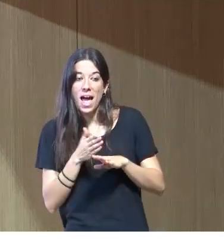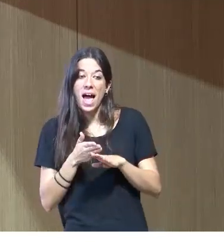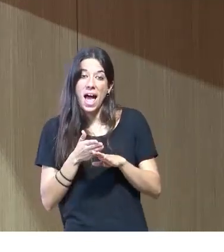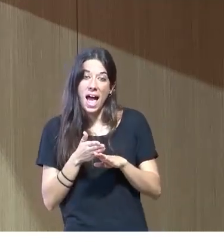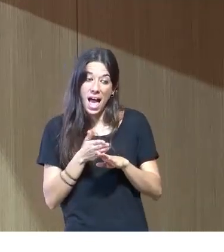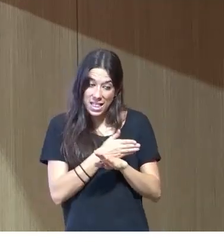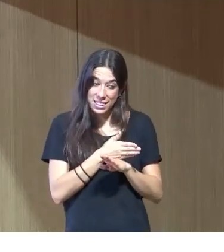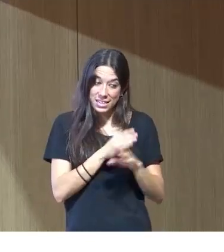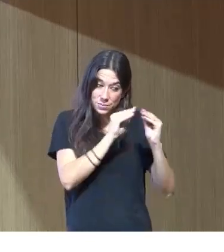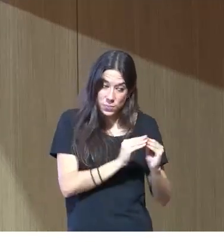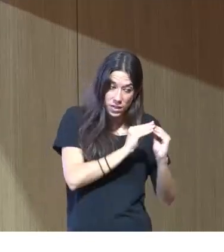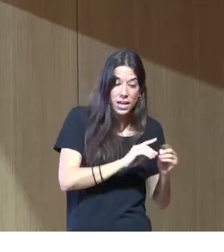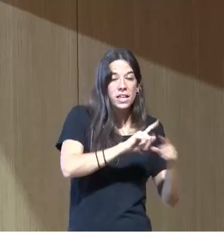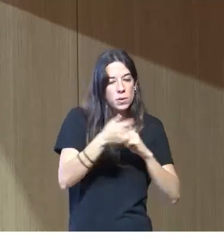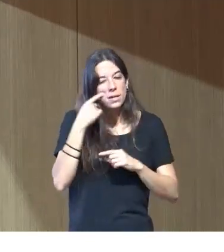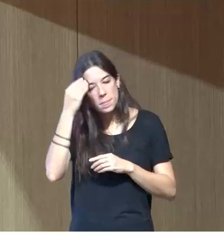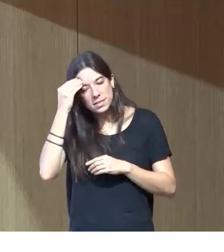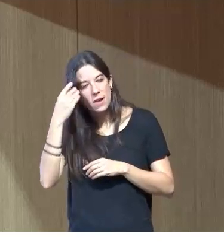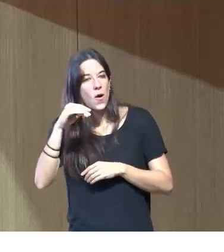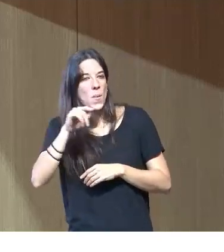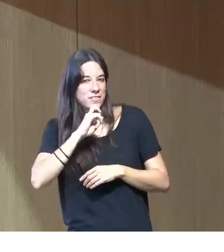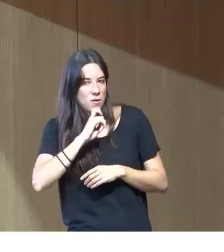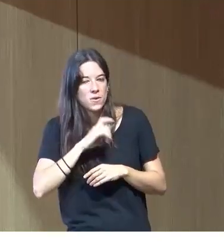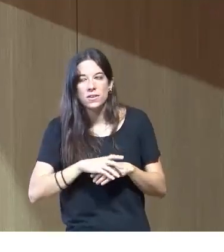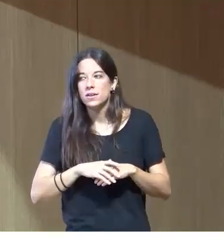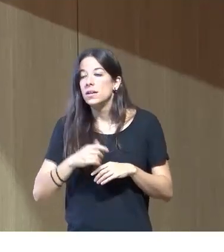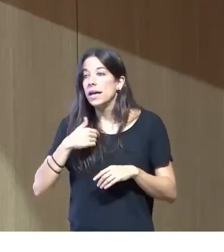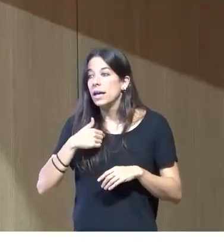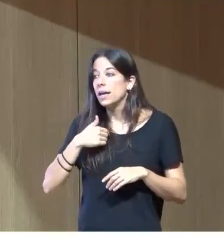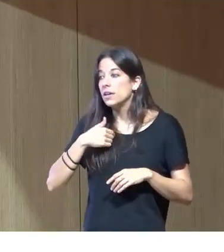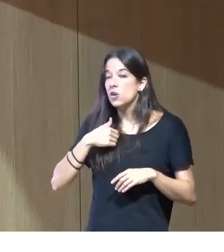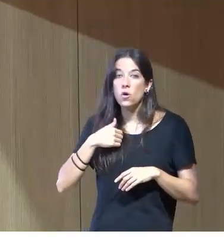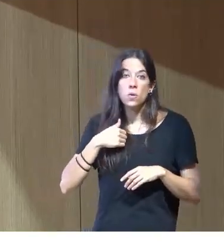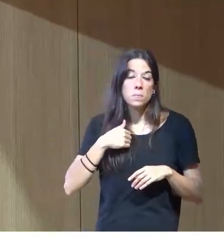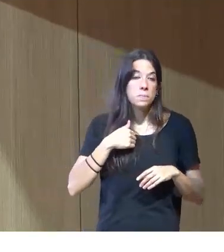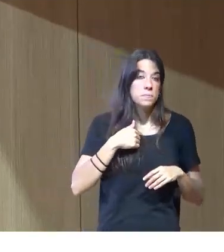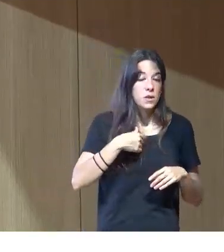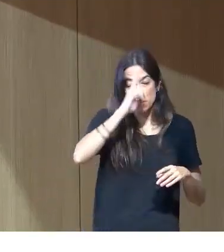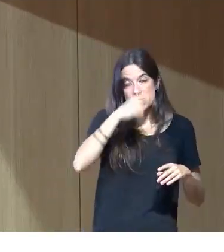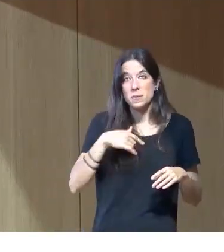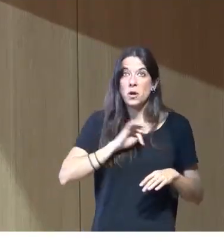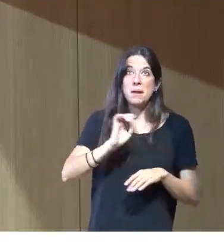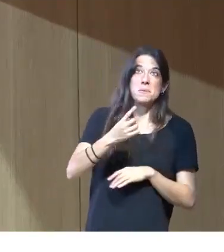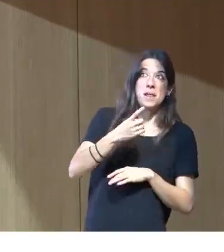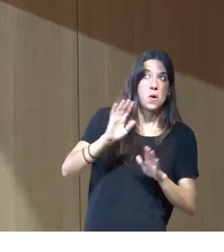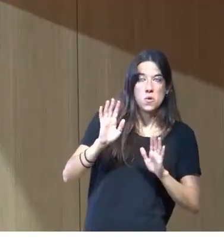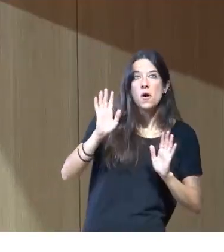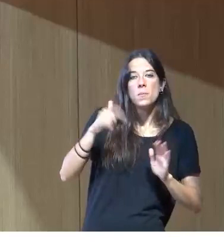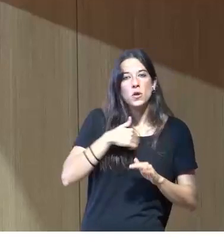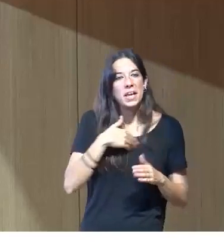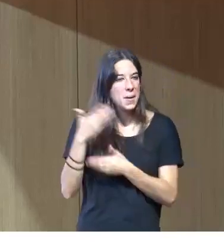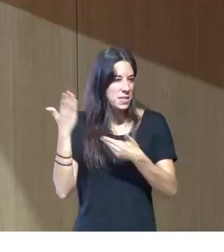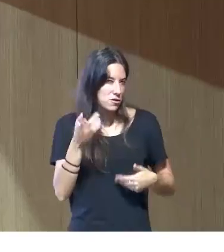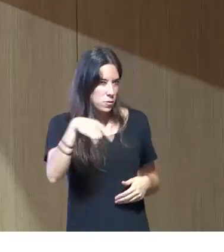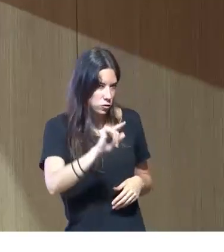yo os iba a invitar no sabía si me tocaba la primera área intervenir o no pero sí que os iba a invitar como